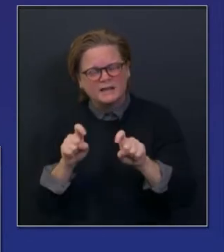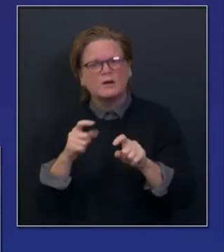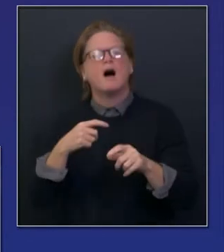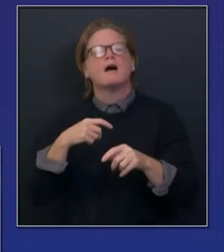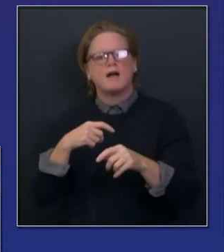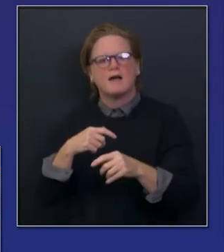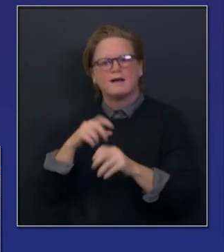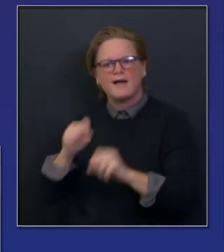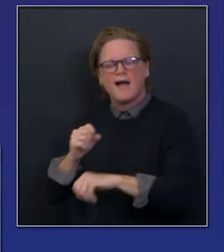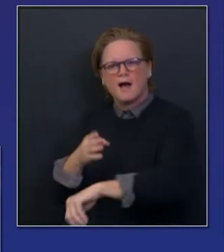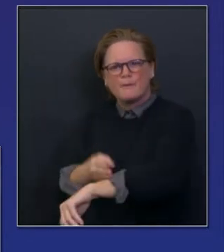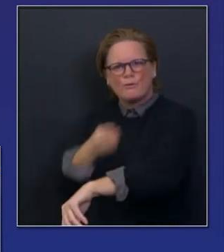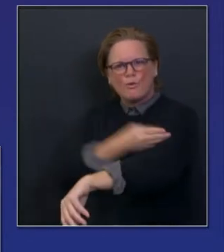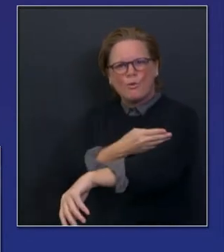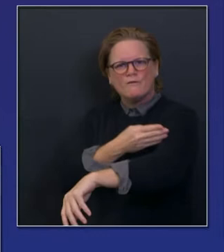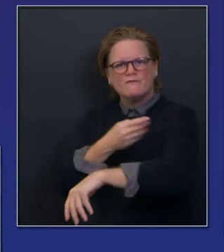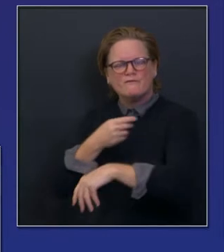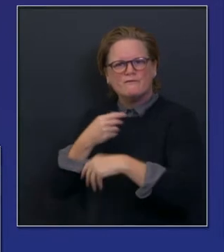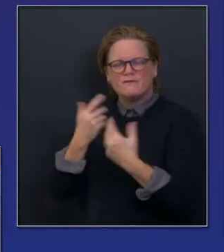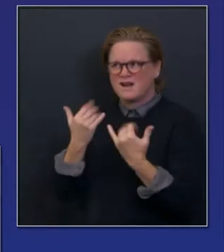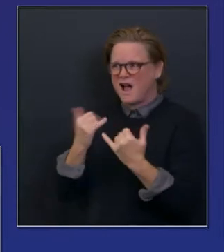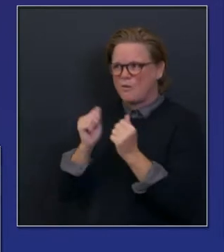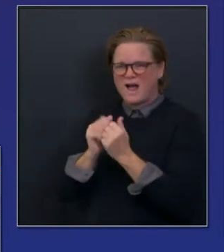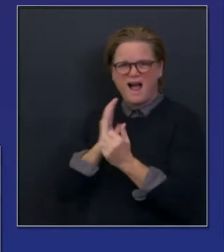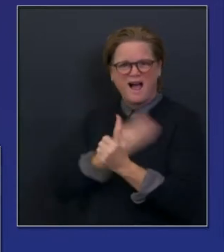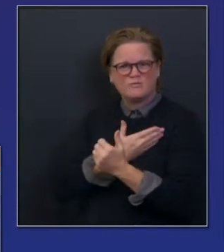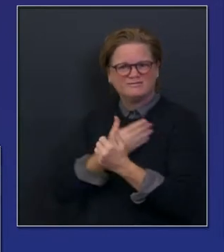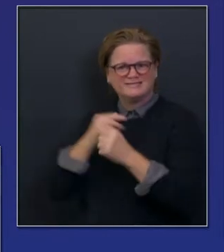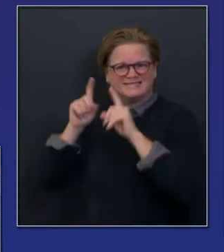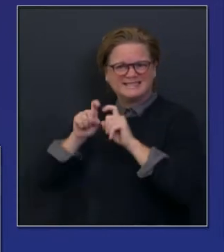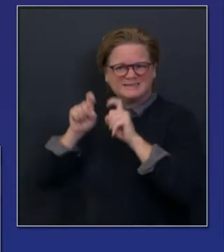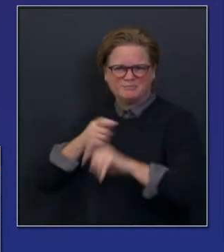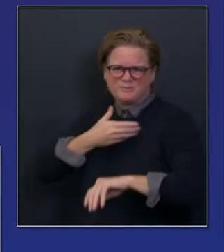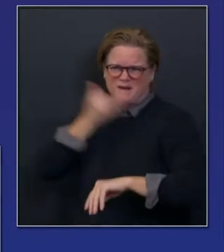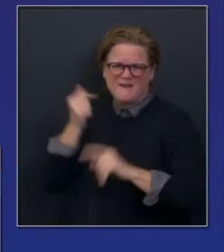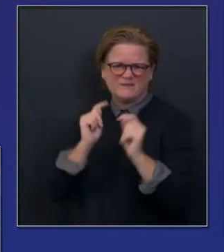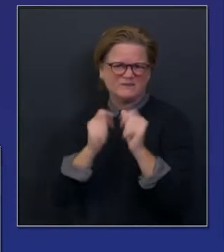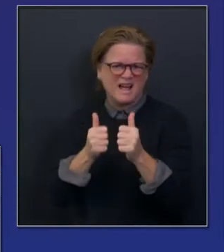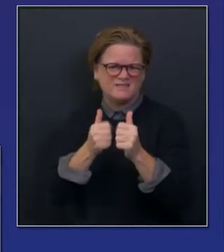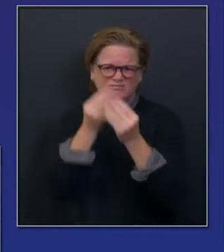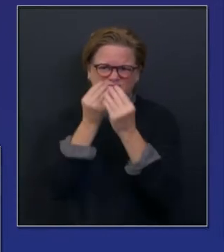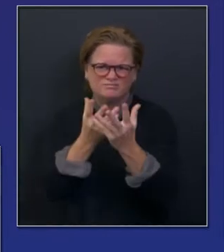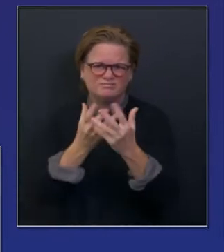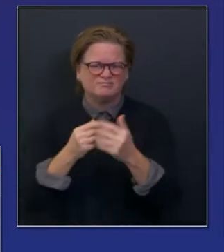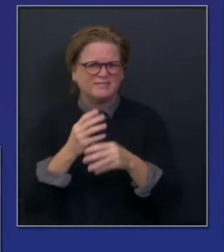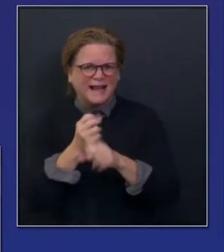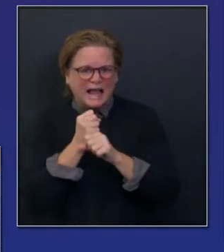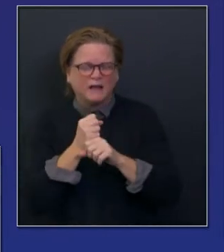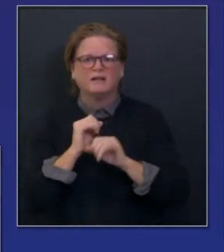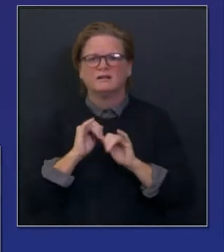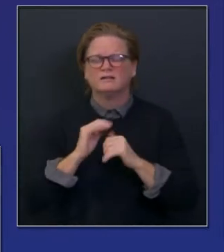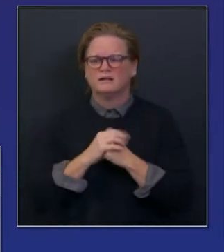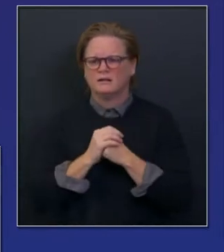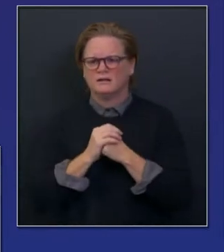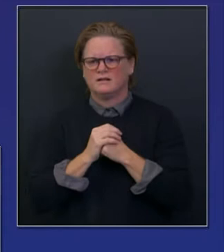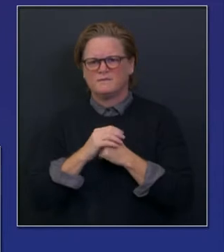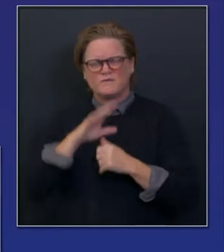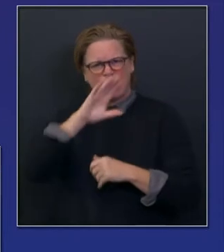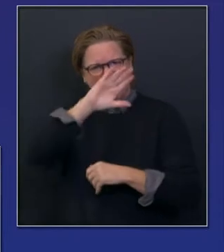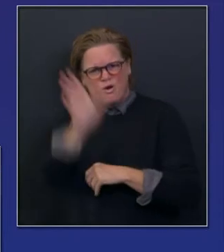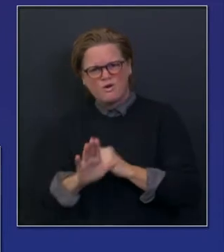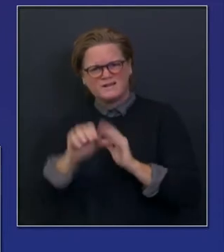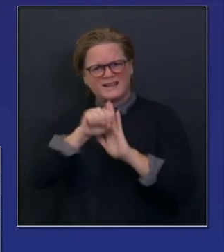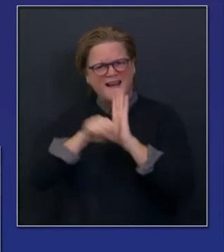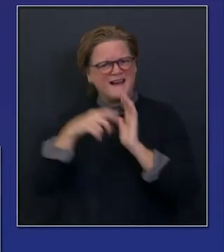Queremos ver esos resultados más rápidamente. Y queremos estar seguros de que todos los miembros de la comunidad por todo el